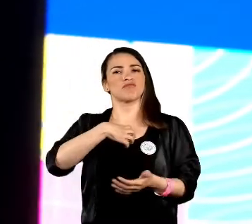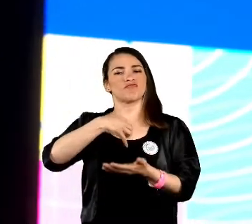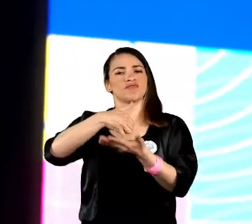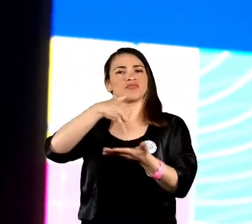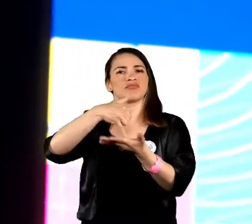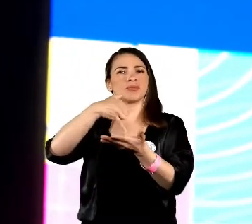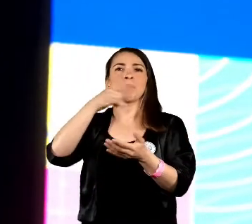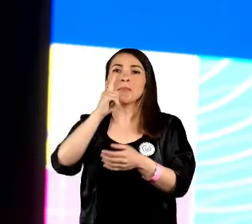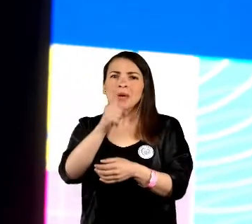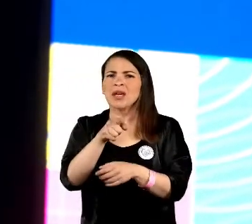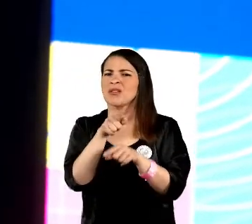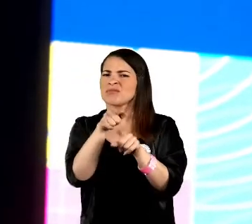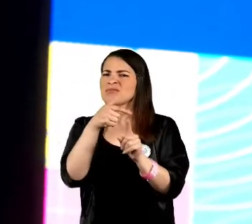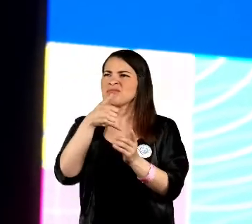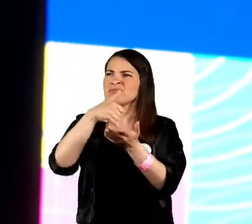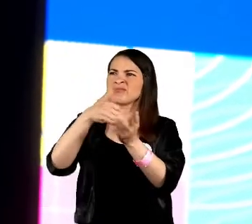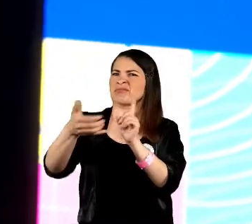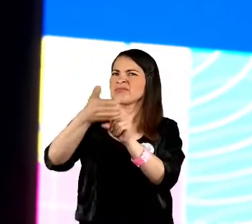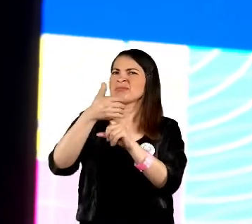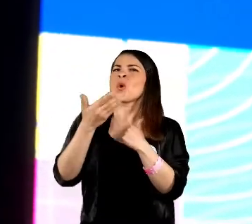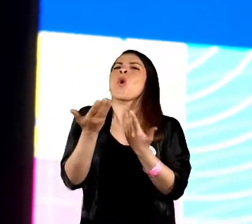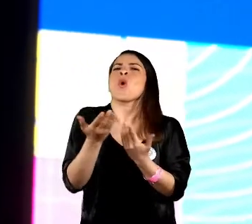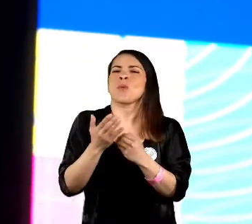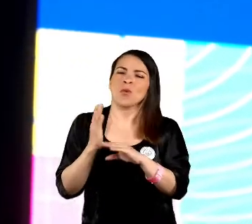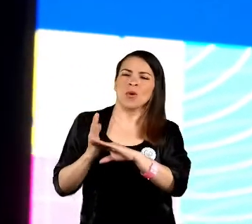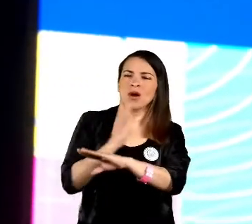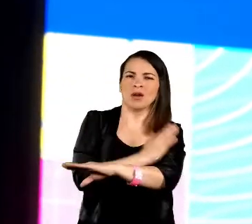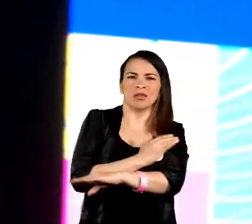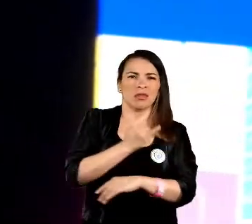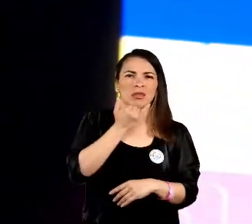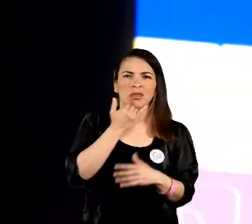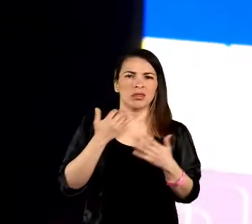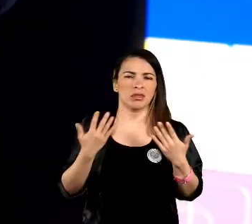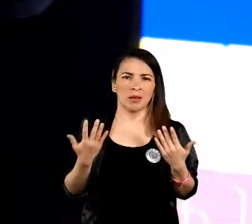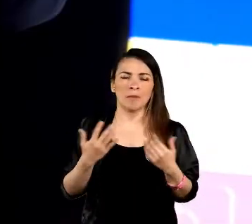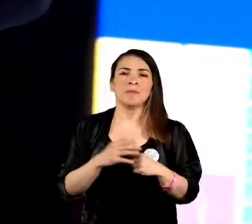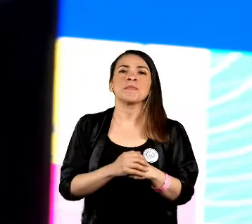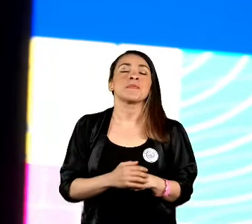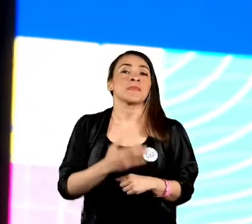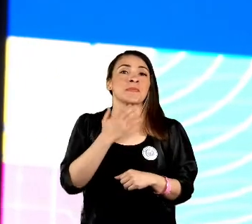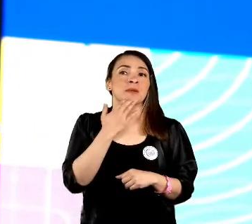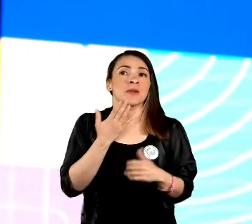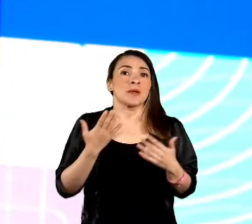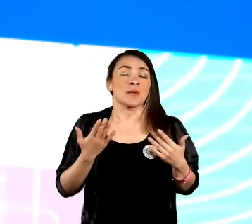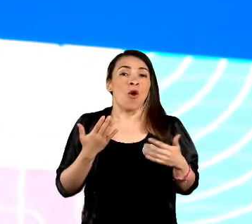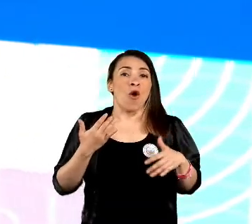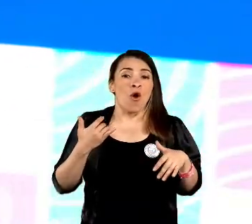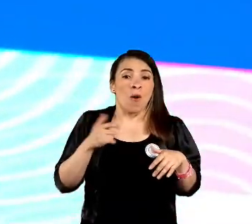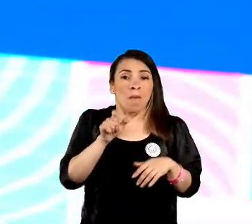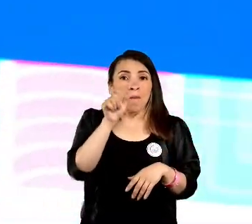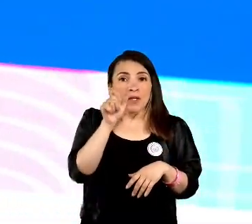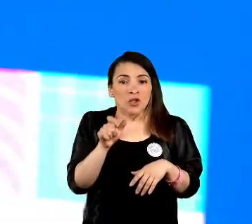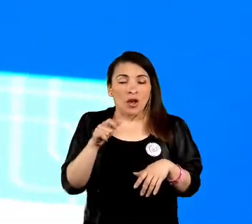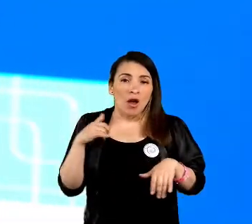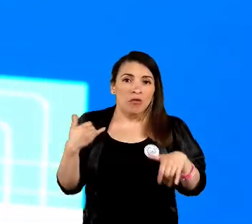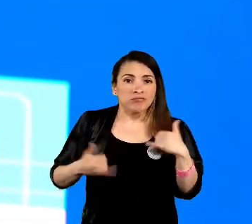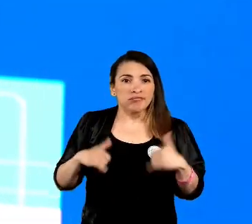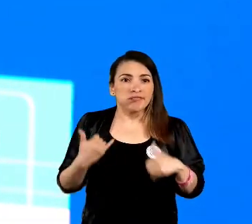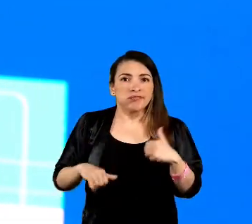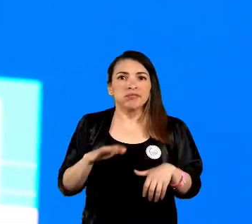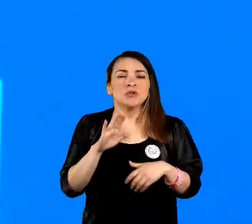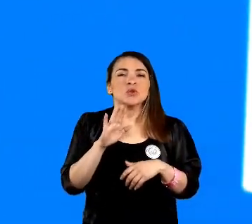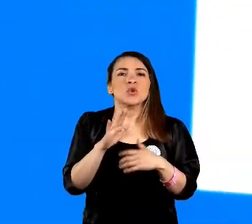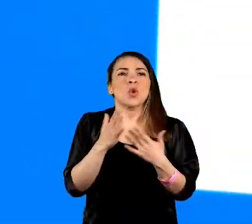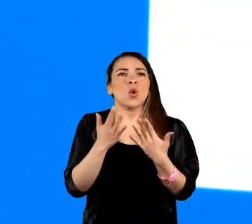muestra Cuál fue el proceso para llegar eso hasta que es ser hasta que por ejemplo un futbolista se retira y te hacen una serie chica de Cómo